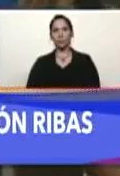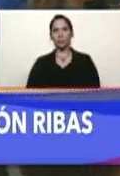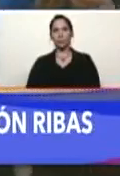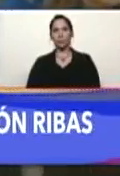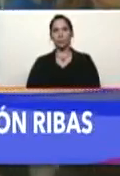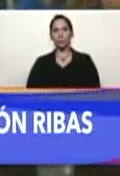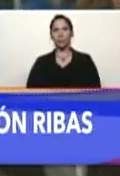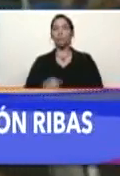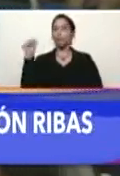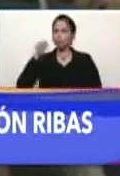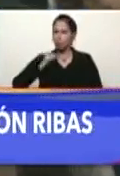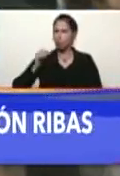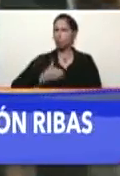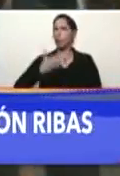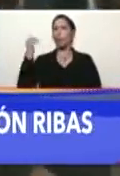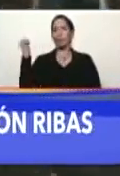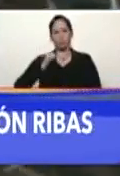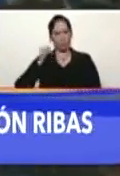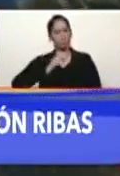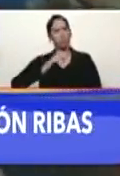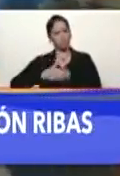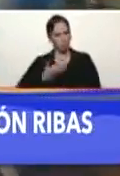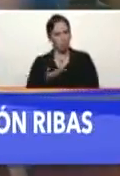Sí se puede, claro que se puede.